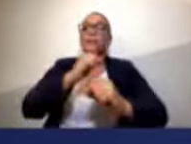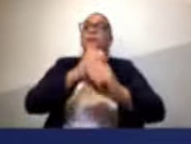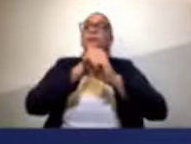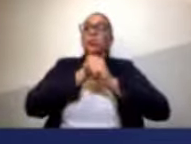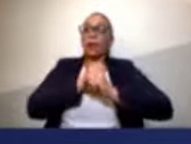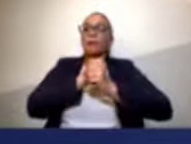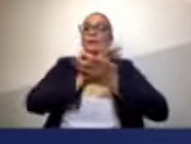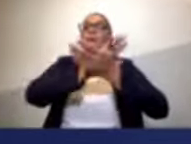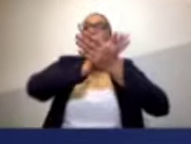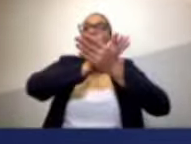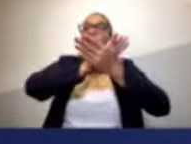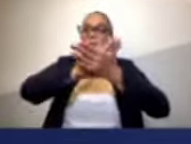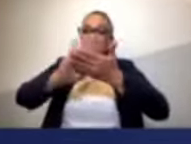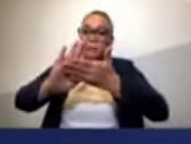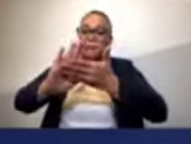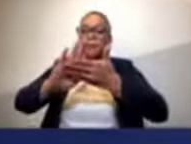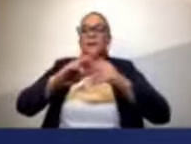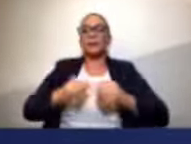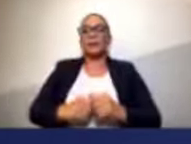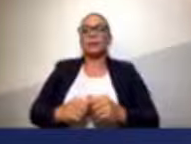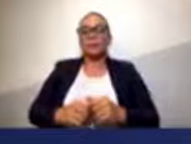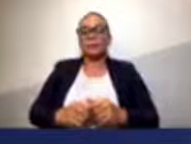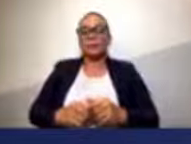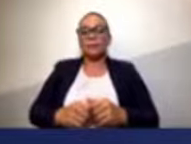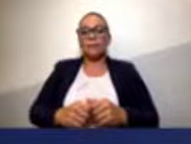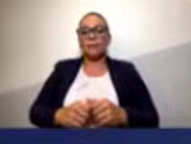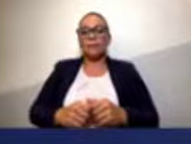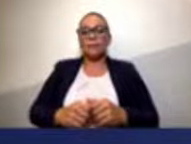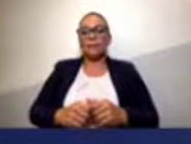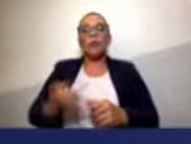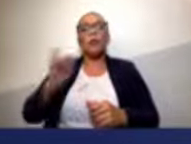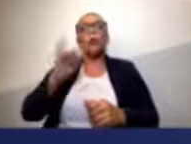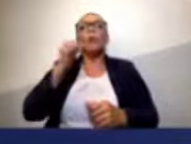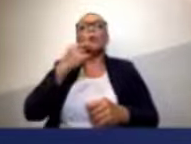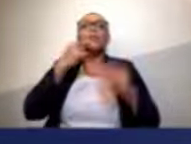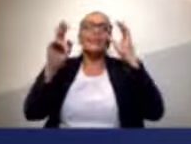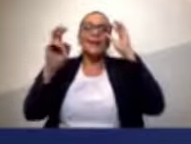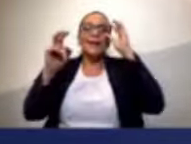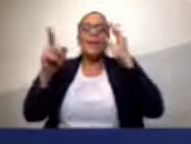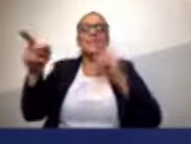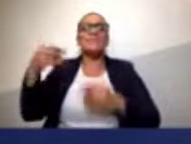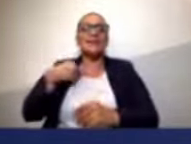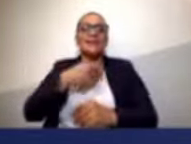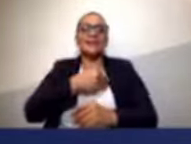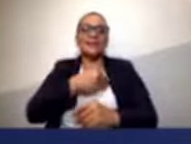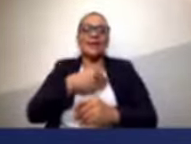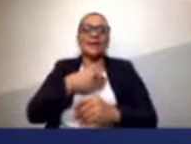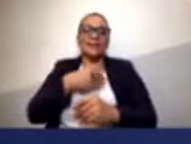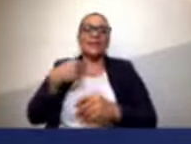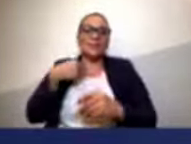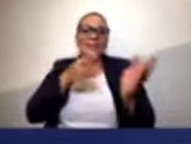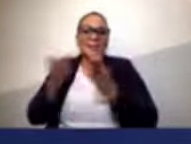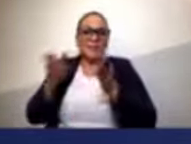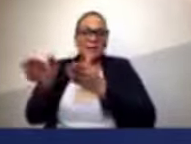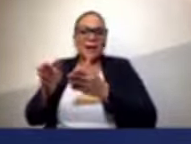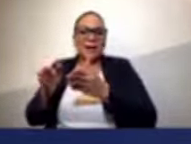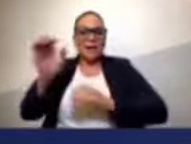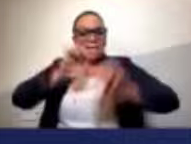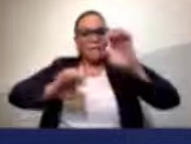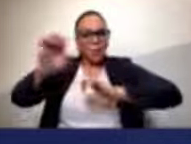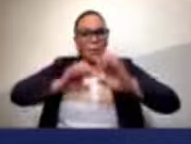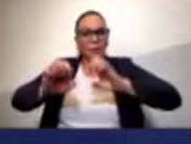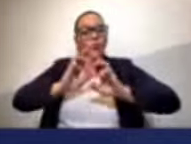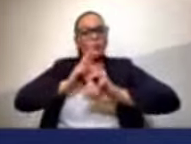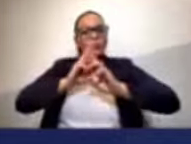la transparencia y, como me diría la ministra de Plan, evaluando los resultados de ese